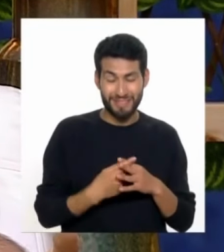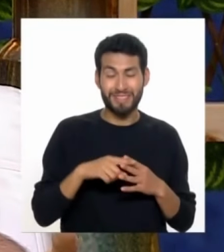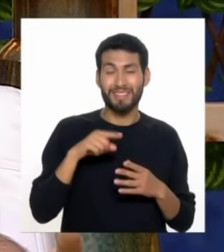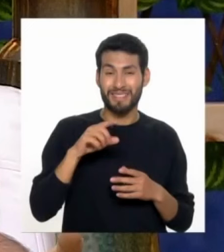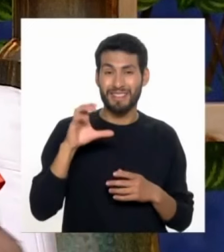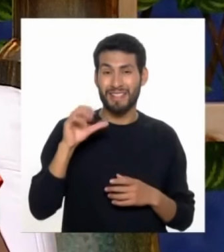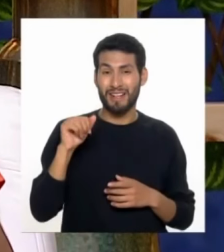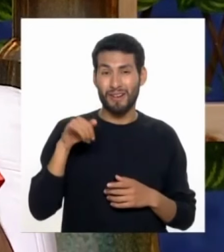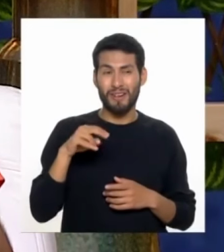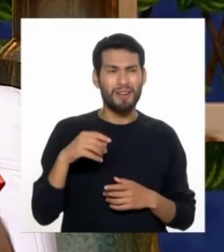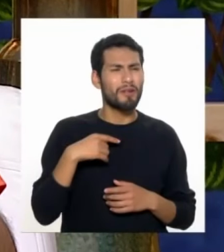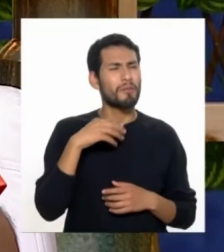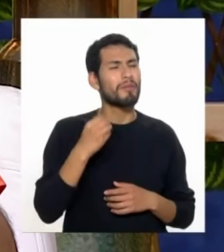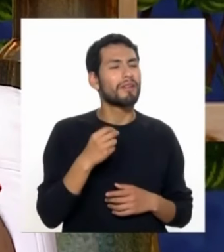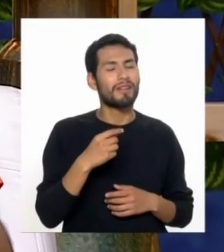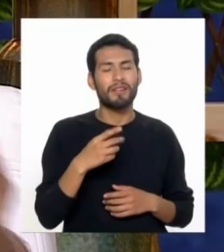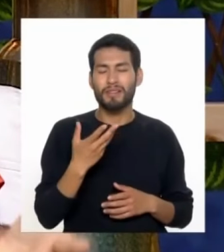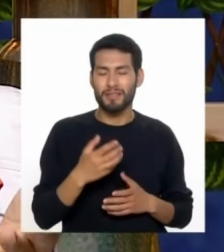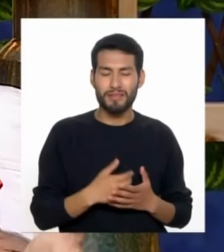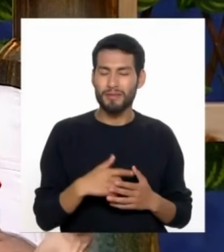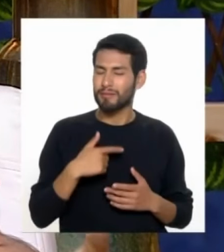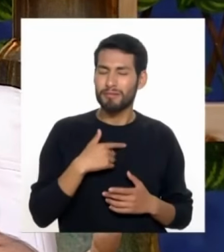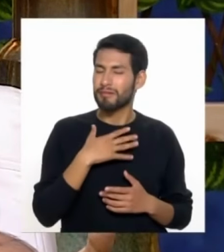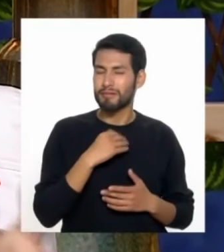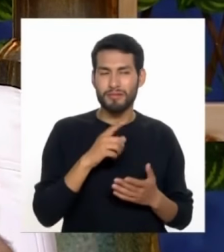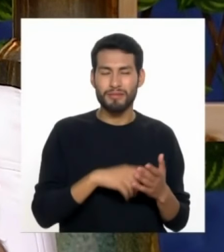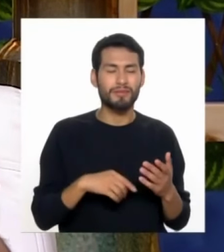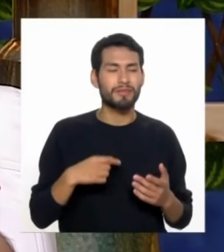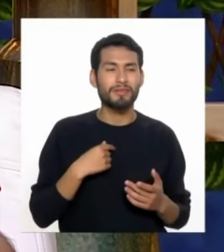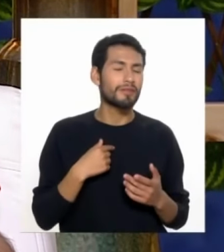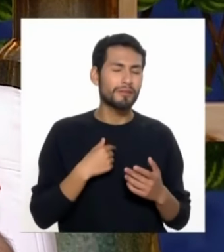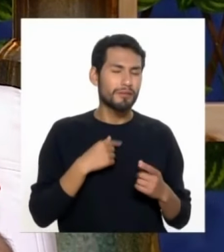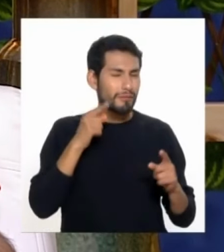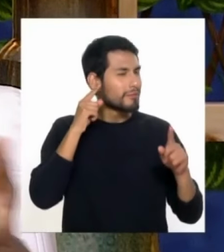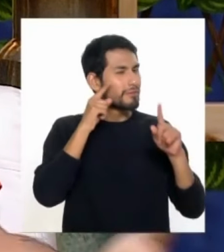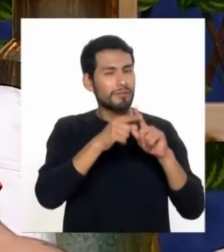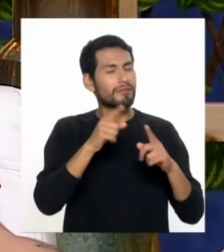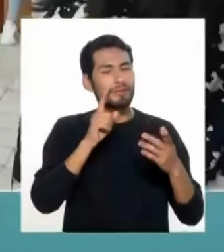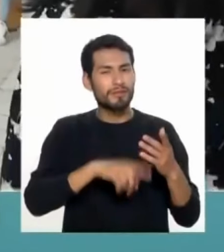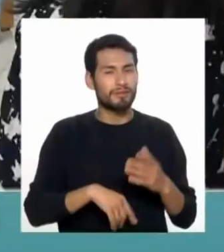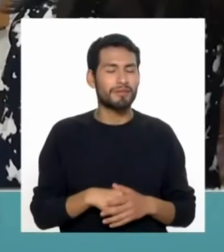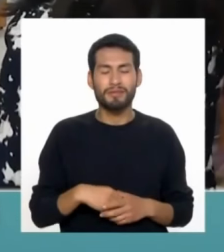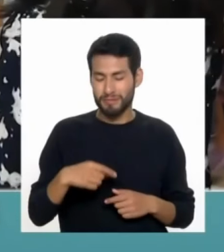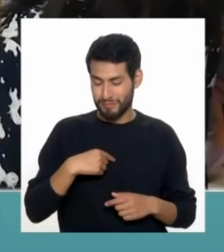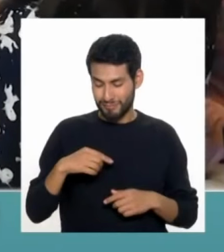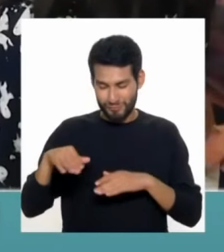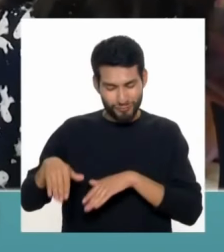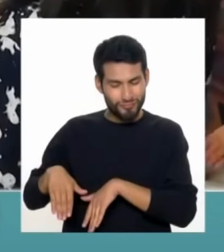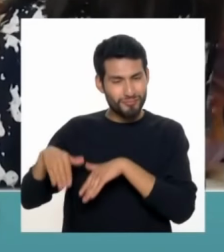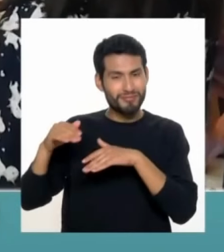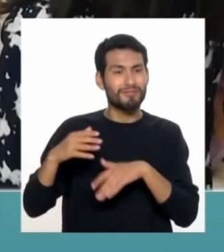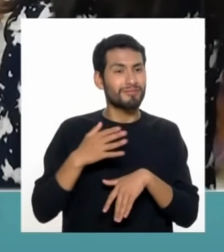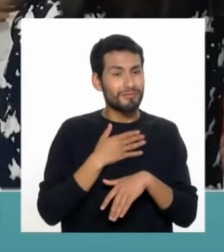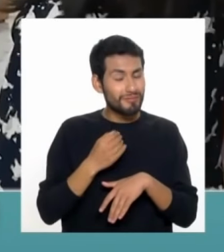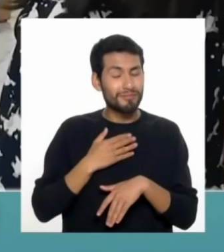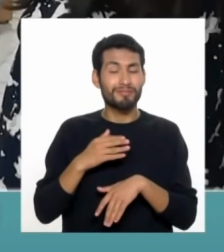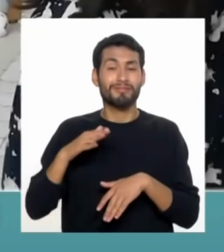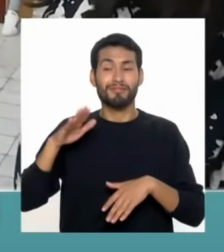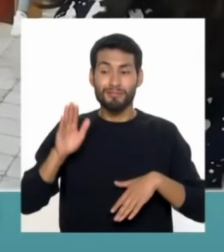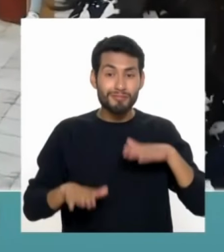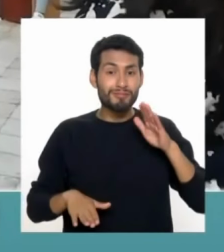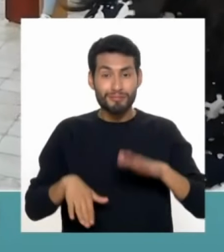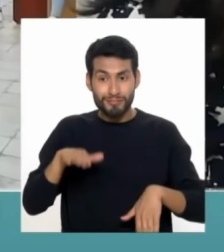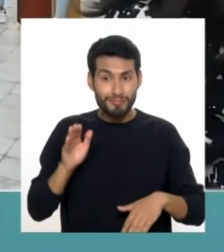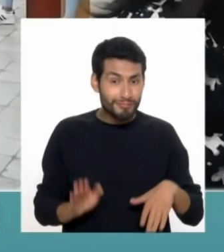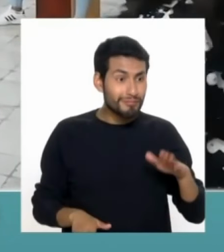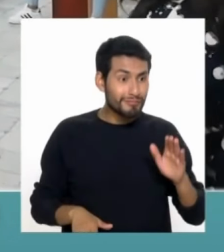Cajoneate. Y le dije porque en realidad lo primero que hacemos nosotros desde muy pequeños es percutir, ¿no?, o golpear,